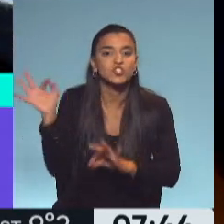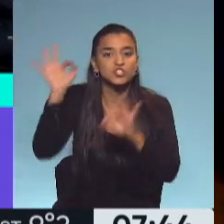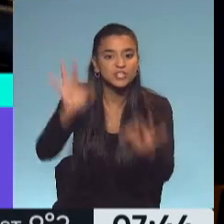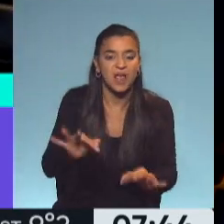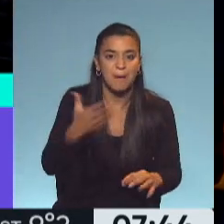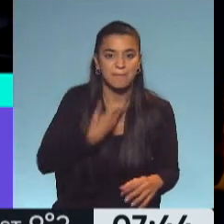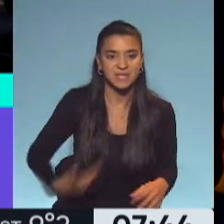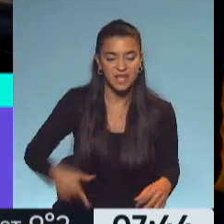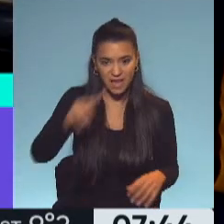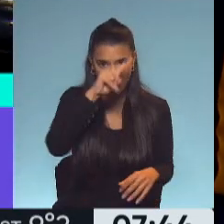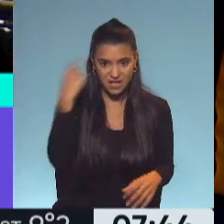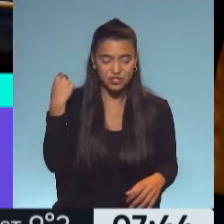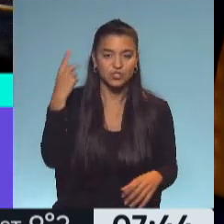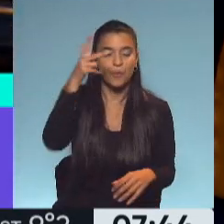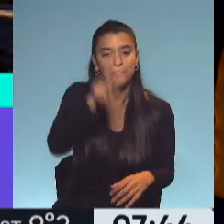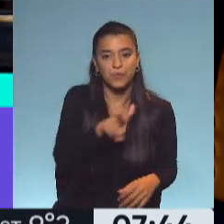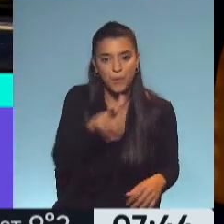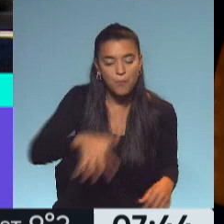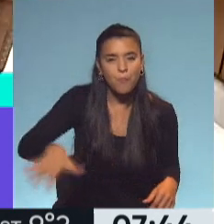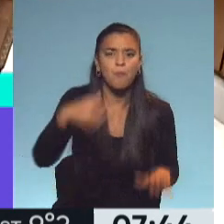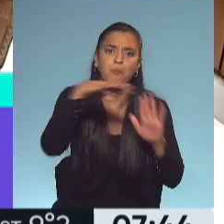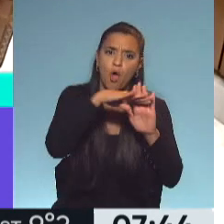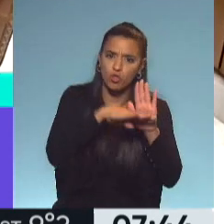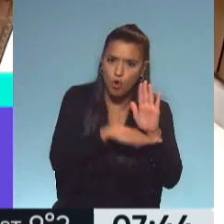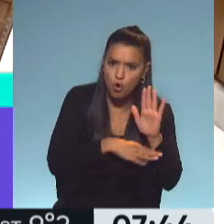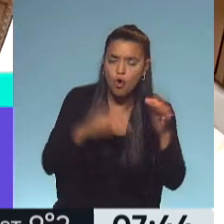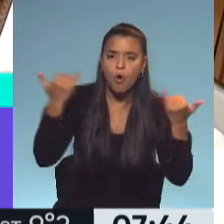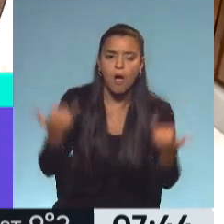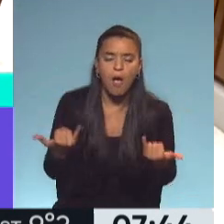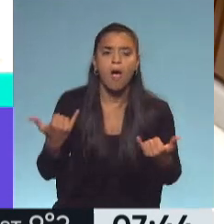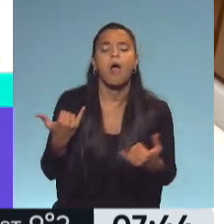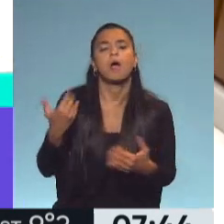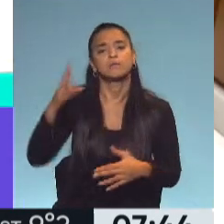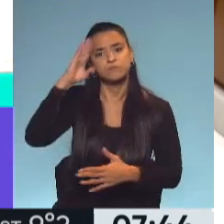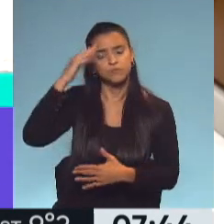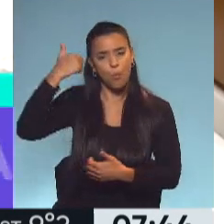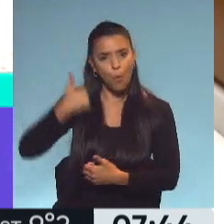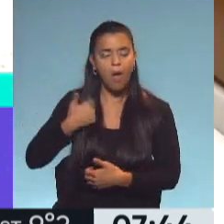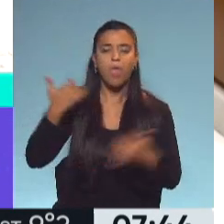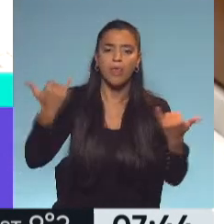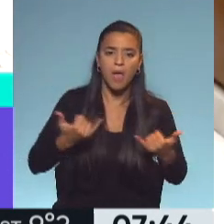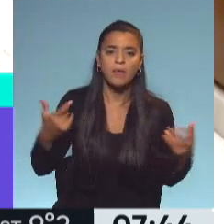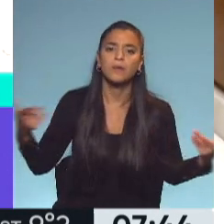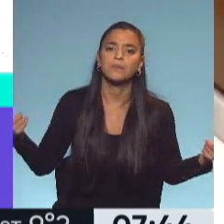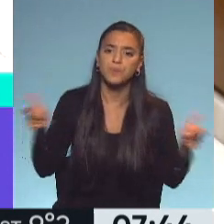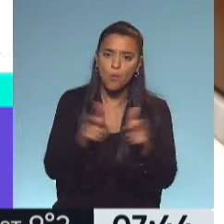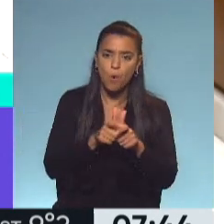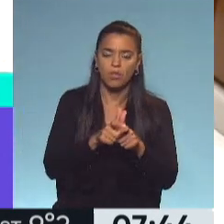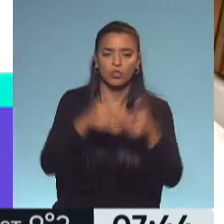la Nación al Vaticano, con todo el protocolo, con todo lo que significa. La Guardia Suiza, la Guardia de Honor, y allí el encuentro puntual. Y allí el encuentro